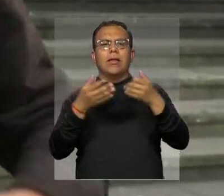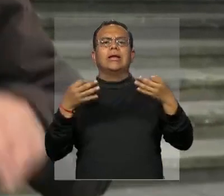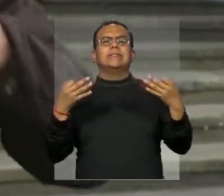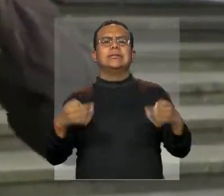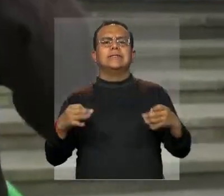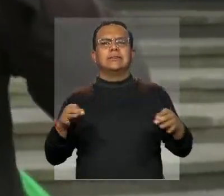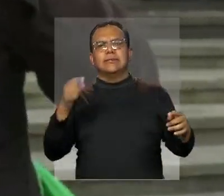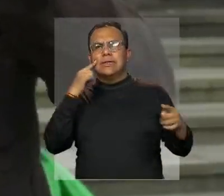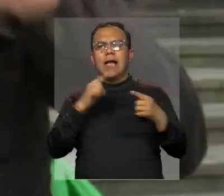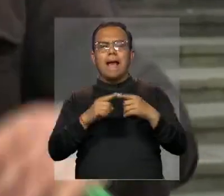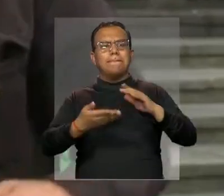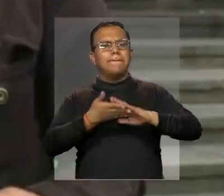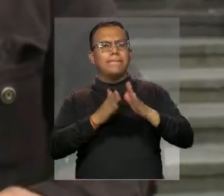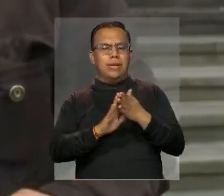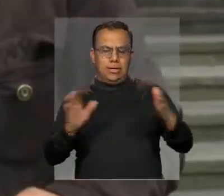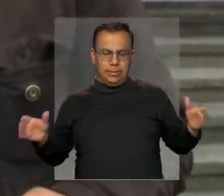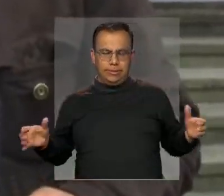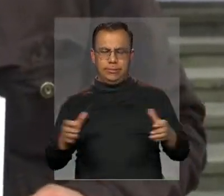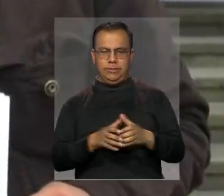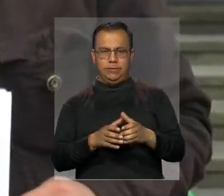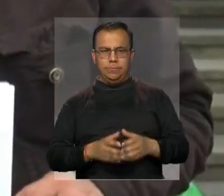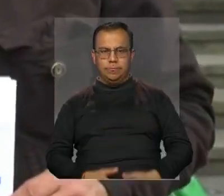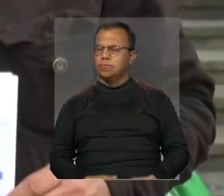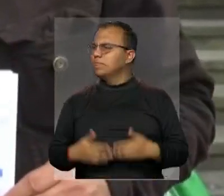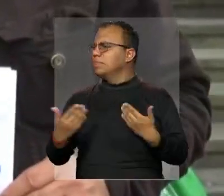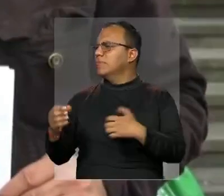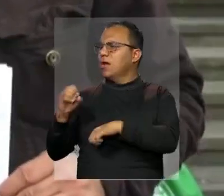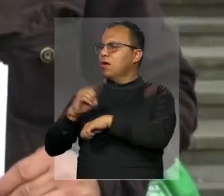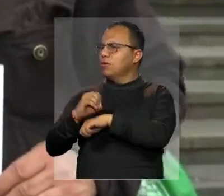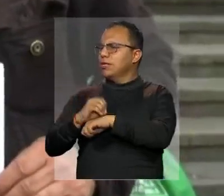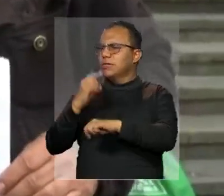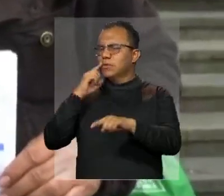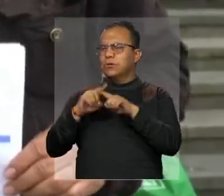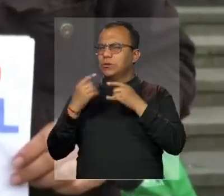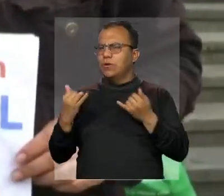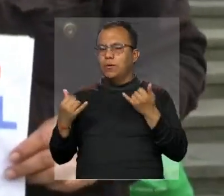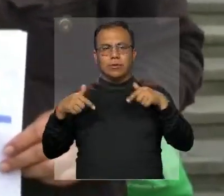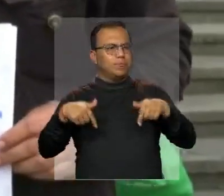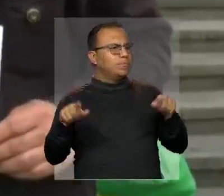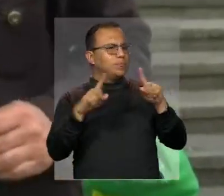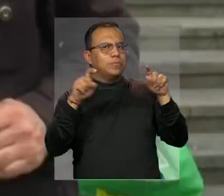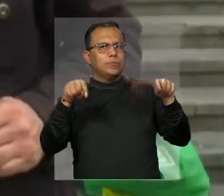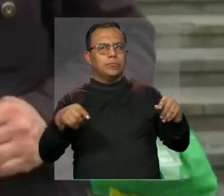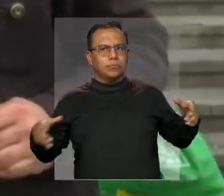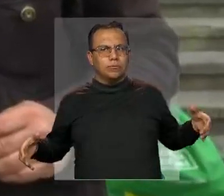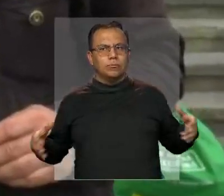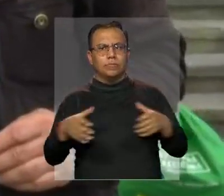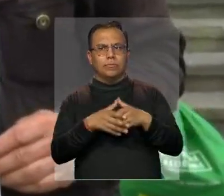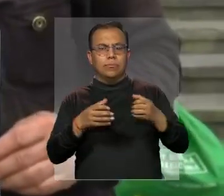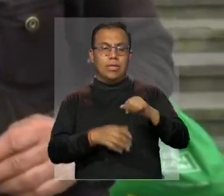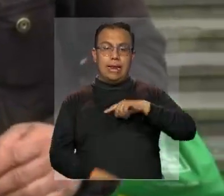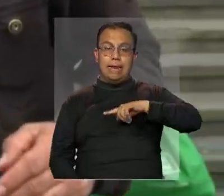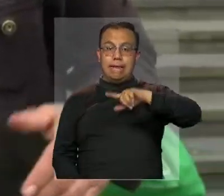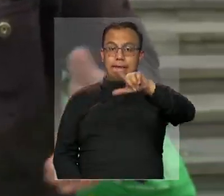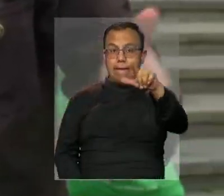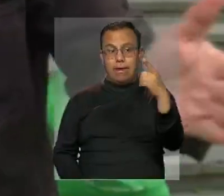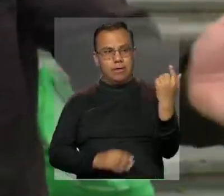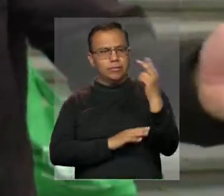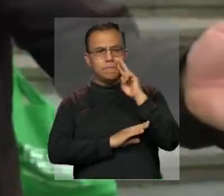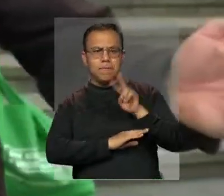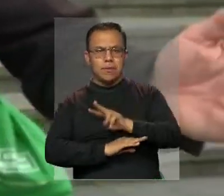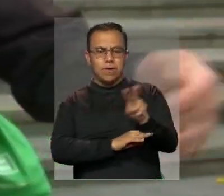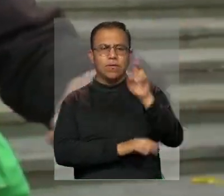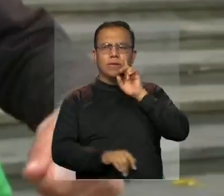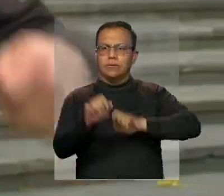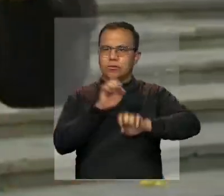simplemente de manera pacífica acompañando a la Corte. ¿De qué organizaciones acompañan hoy? Somos líderes sociales, veedores ciudadanos,